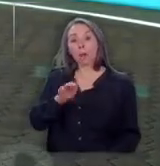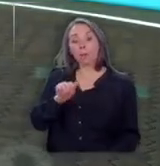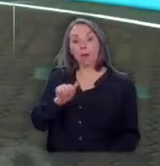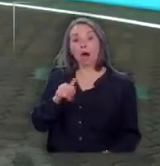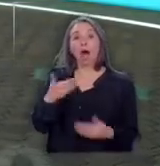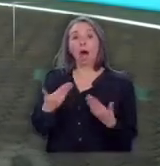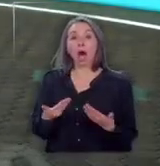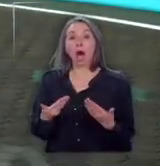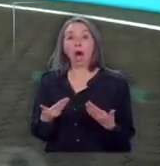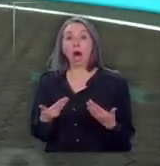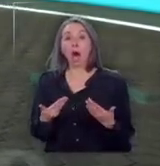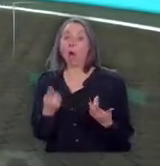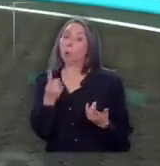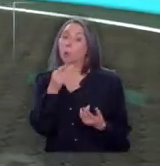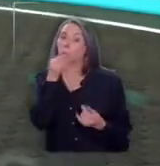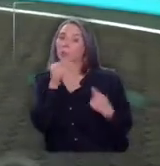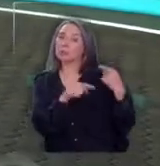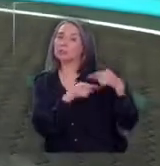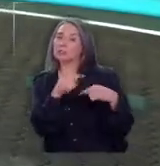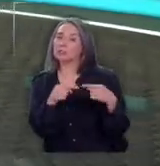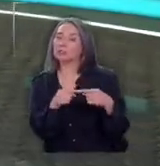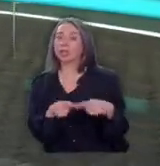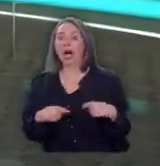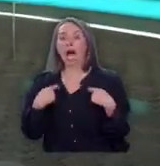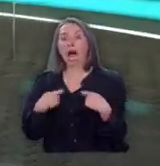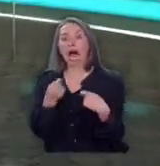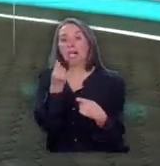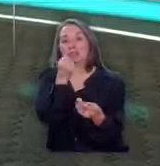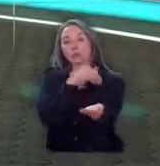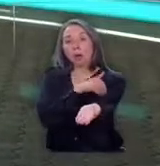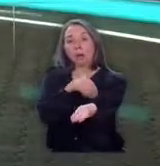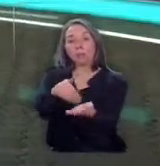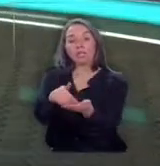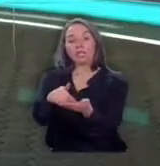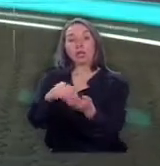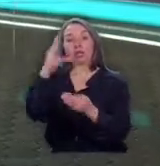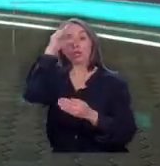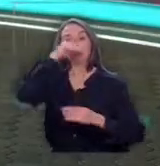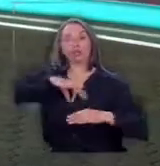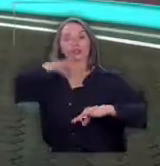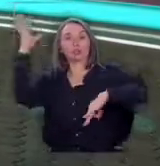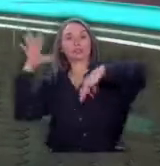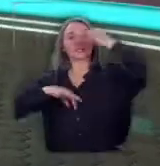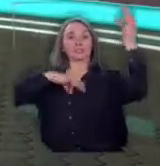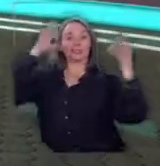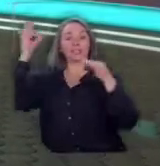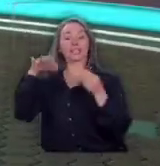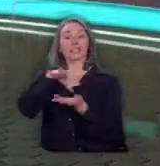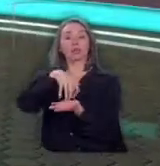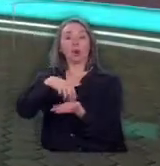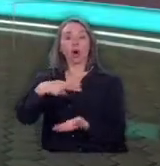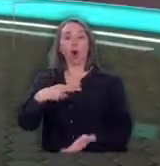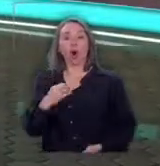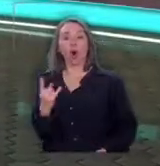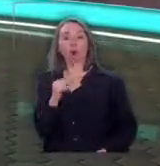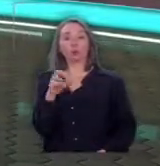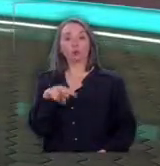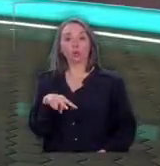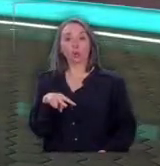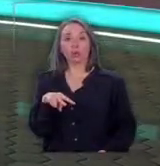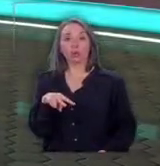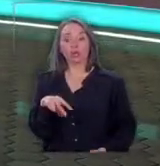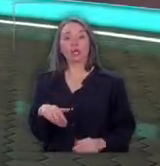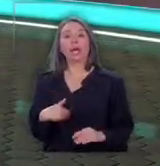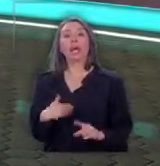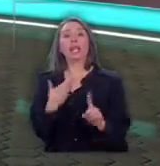de una una anécdota gastó millones en un club nocturno en Houston y ahí hicieron le rindieron